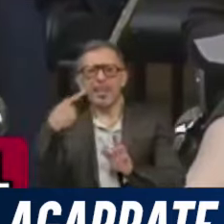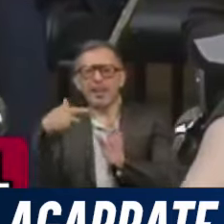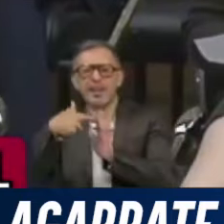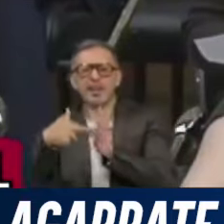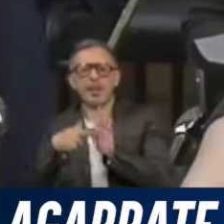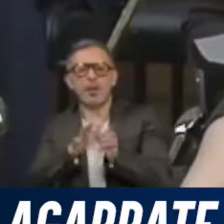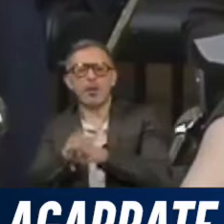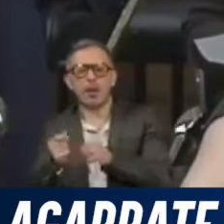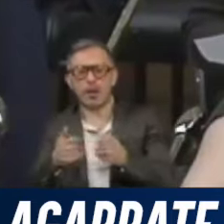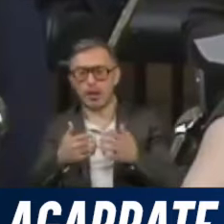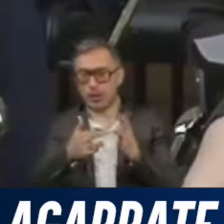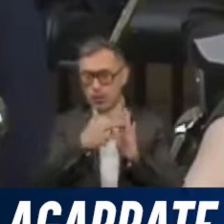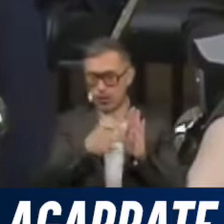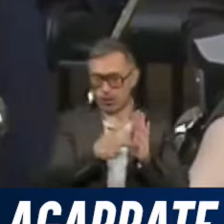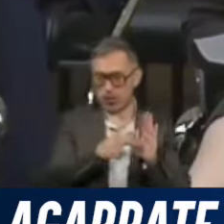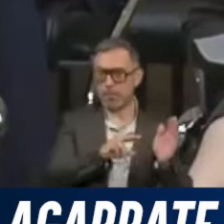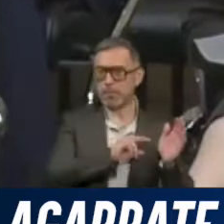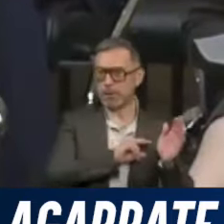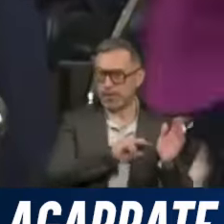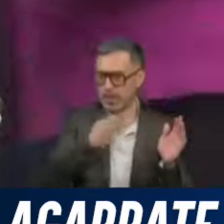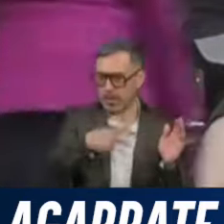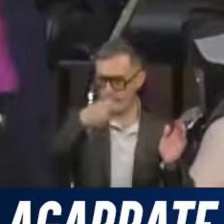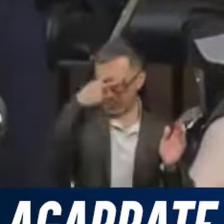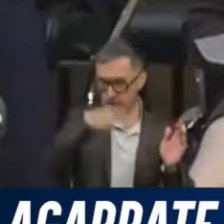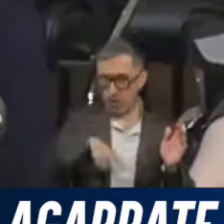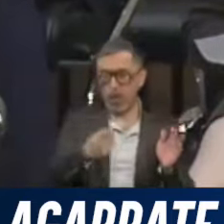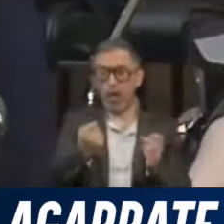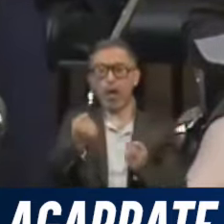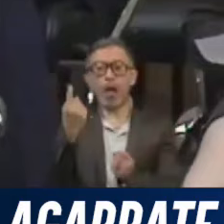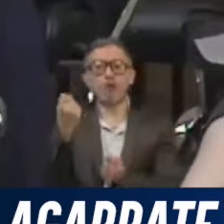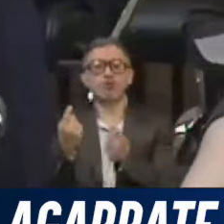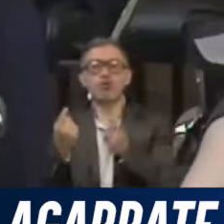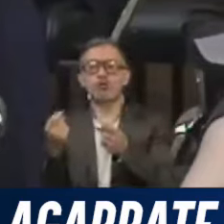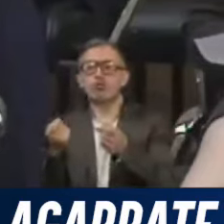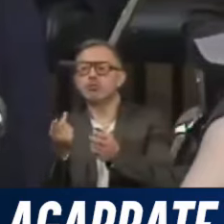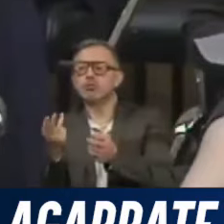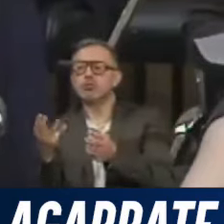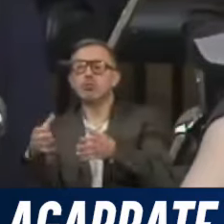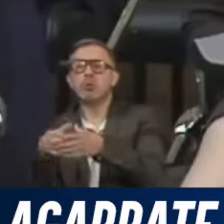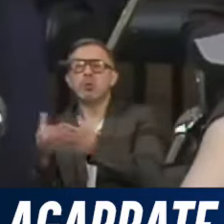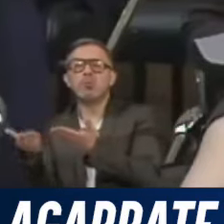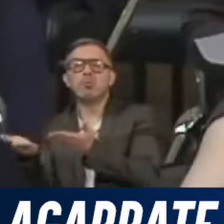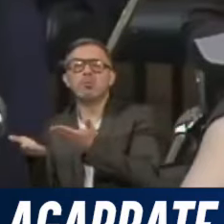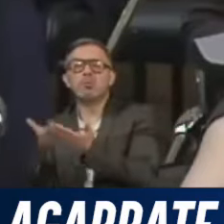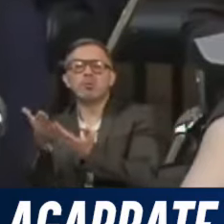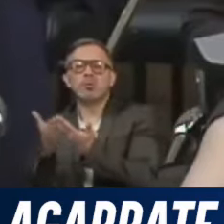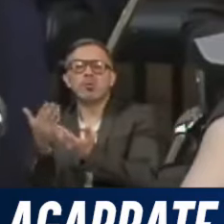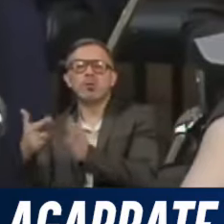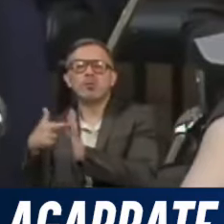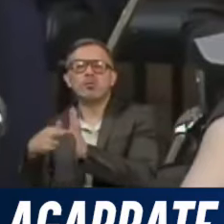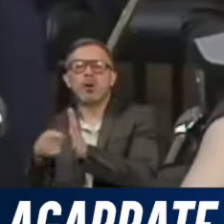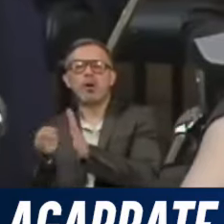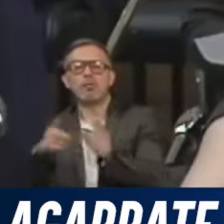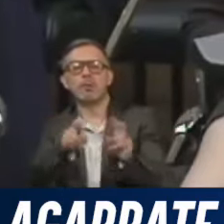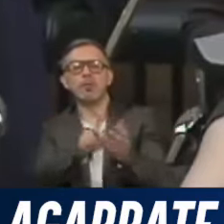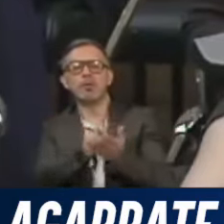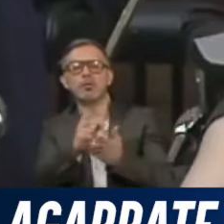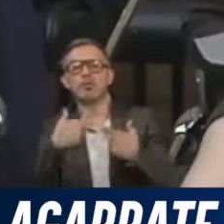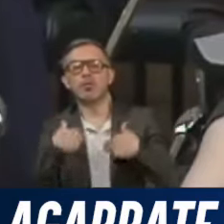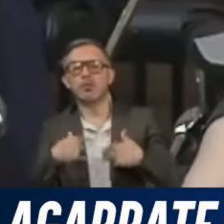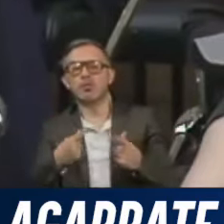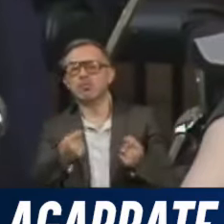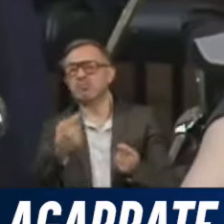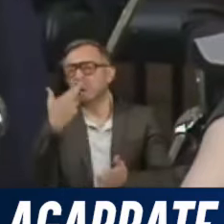privada transnacional que privilegia los intereses de unos cuantos y que no le preocupa contar con un estándar mínimo de respeto a derechos humanos